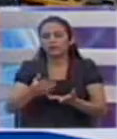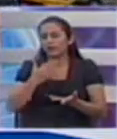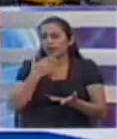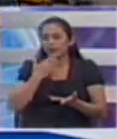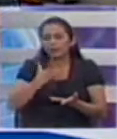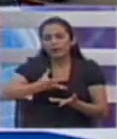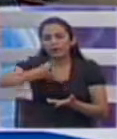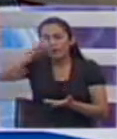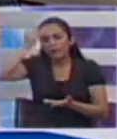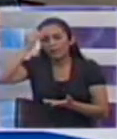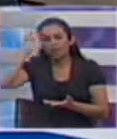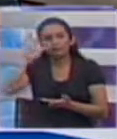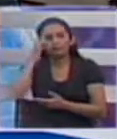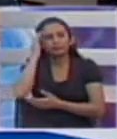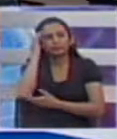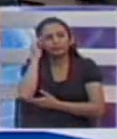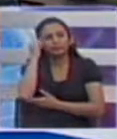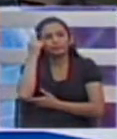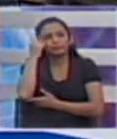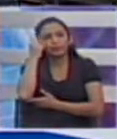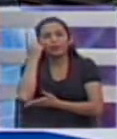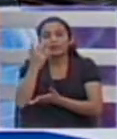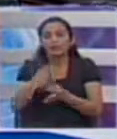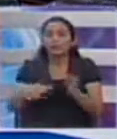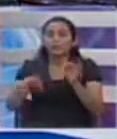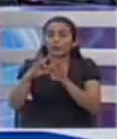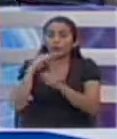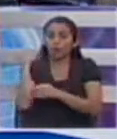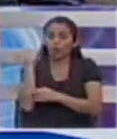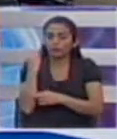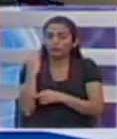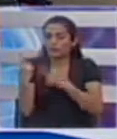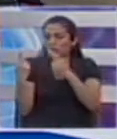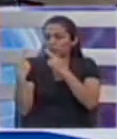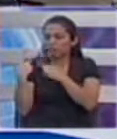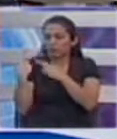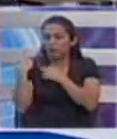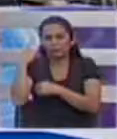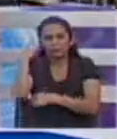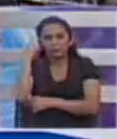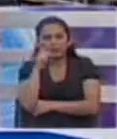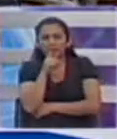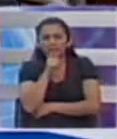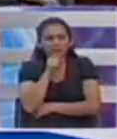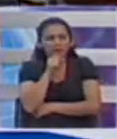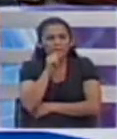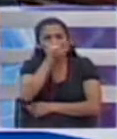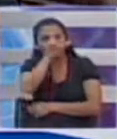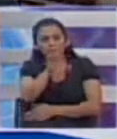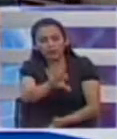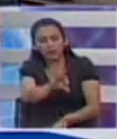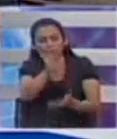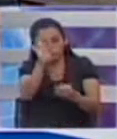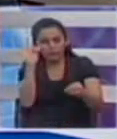y de análisis para fomentar el sufragio responsable en las elecciones generales del 2017.